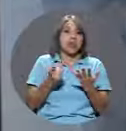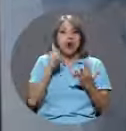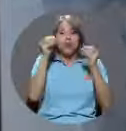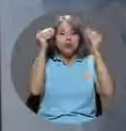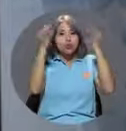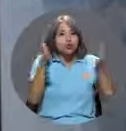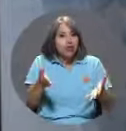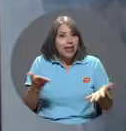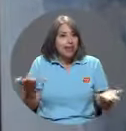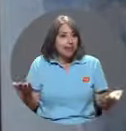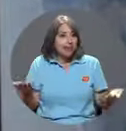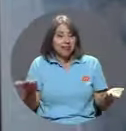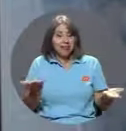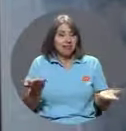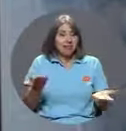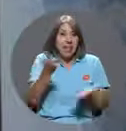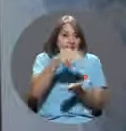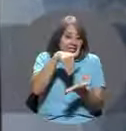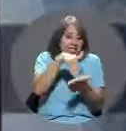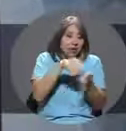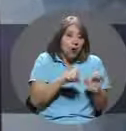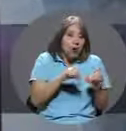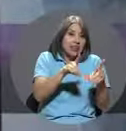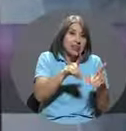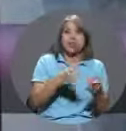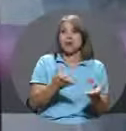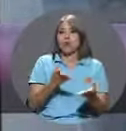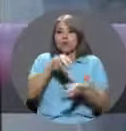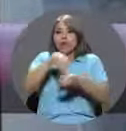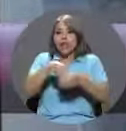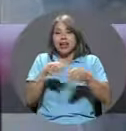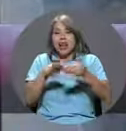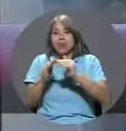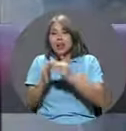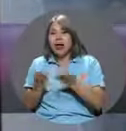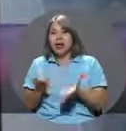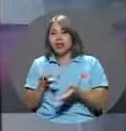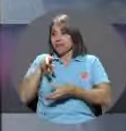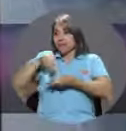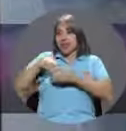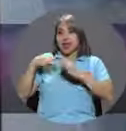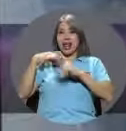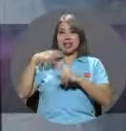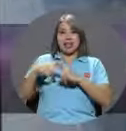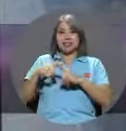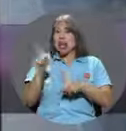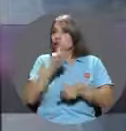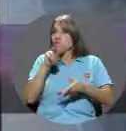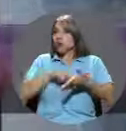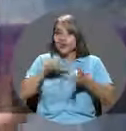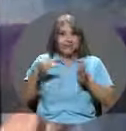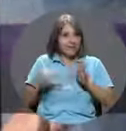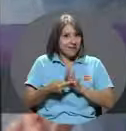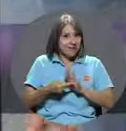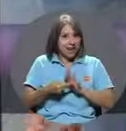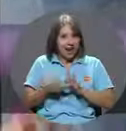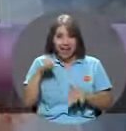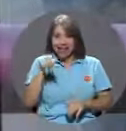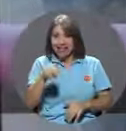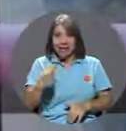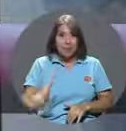docente, ¿verdad? En el centro educativo, en la comunidad, en la iglesia. No necesariamente implica